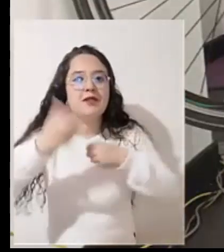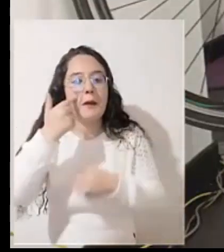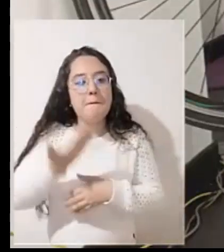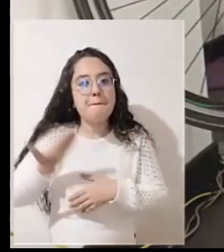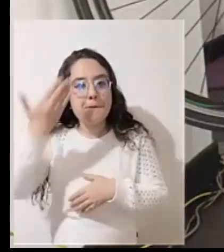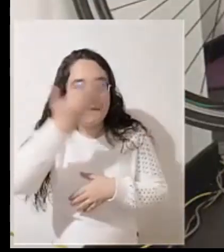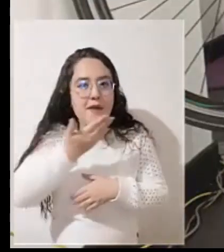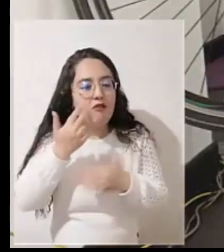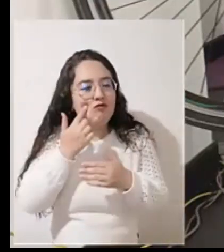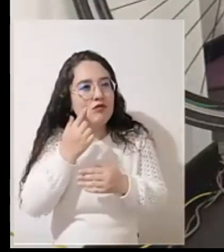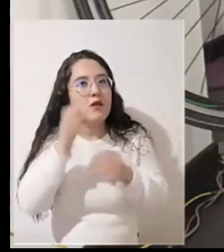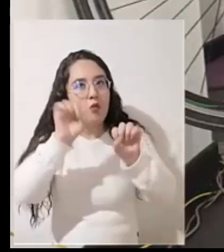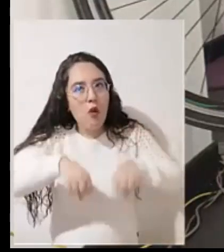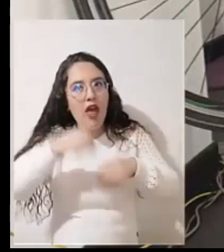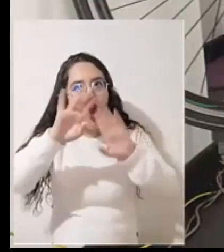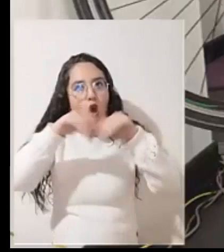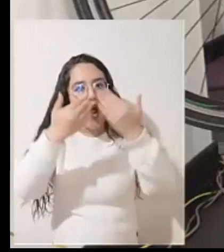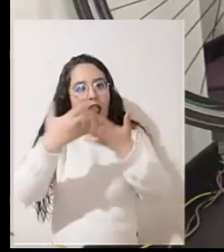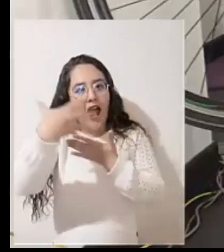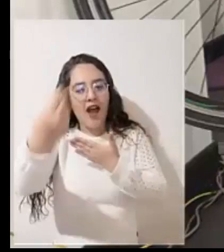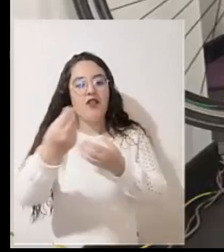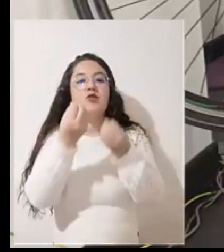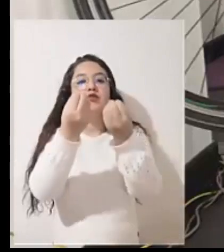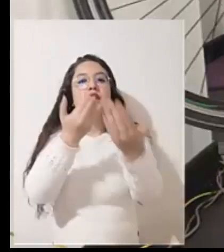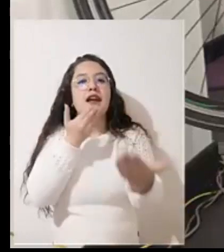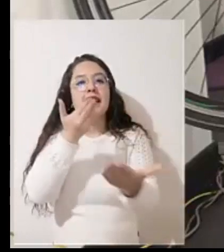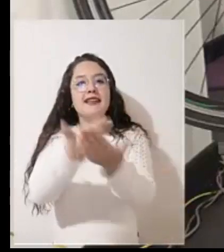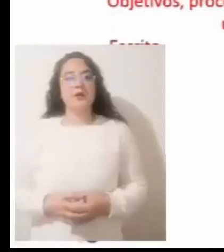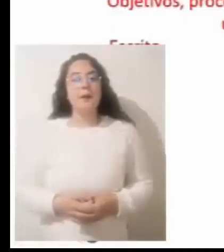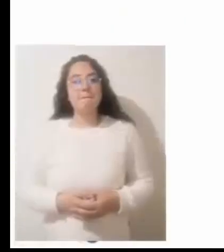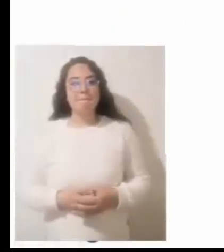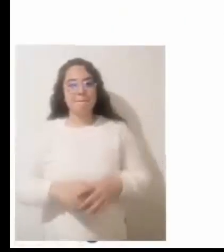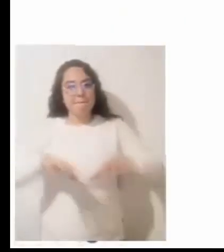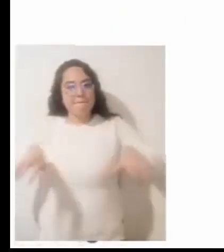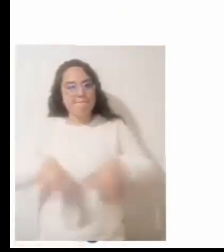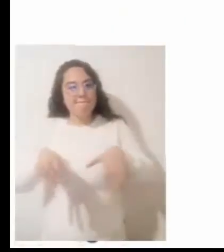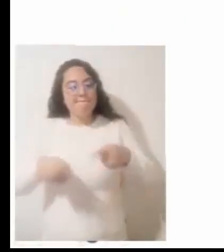comprobar esto experimentalmente en el patio del colegio. Muchachos, muchas gracias.